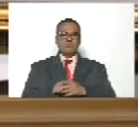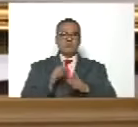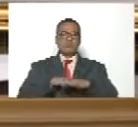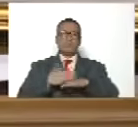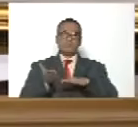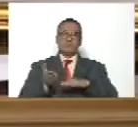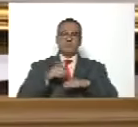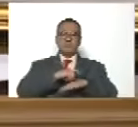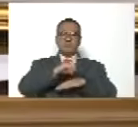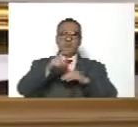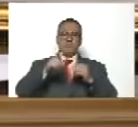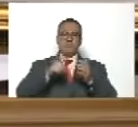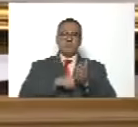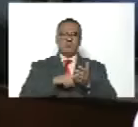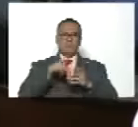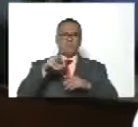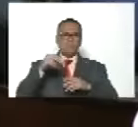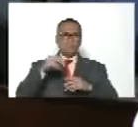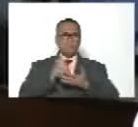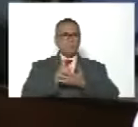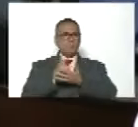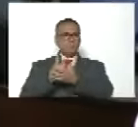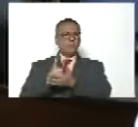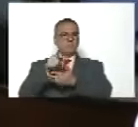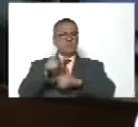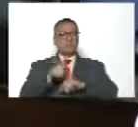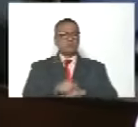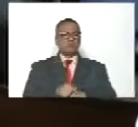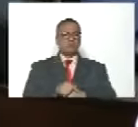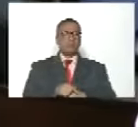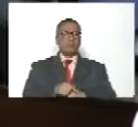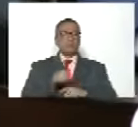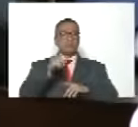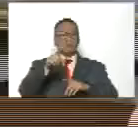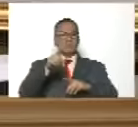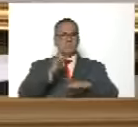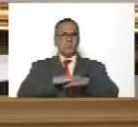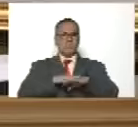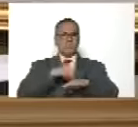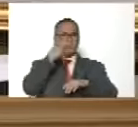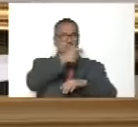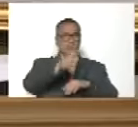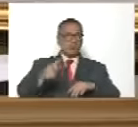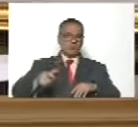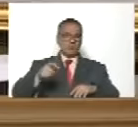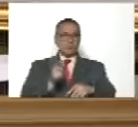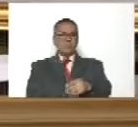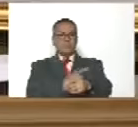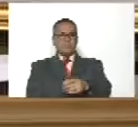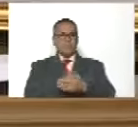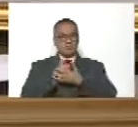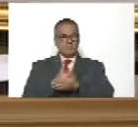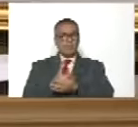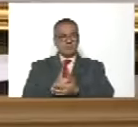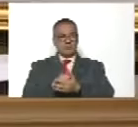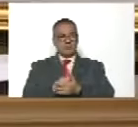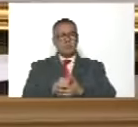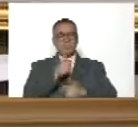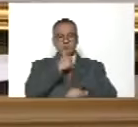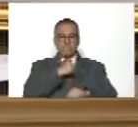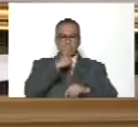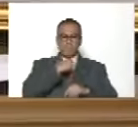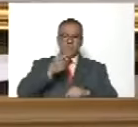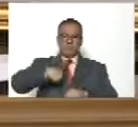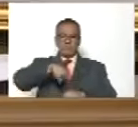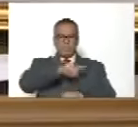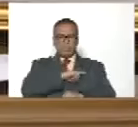por absolutamente ausentes de solidaridad hacia una tragedia ocurrida a un pueblo hermano que ha sido solidario, generoso y compasivo con